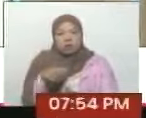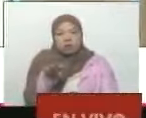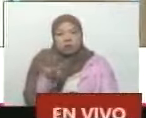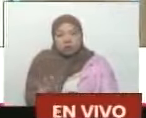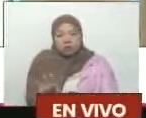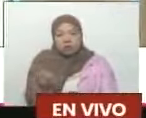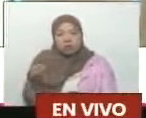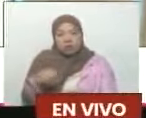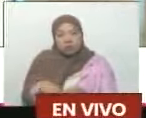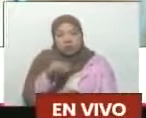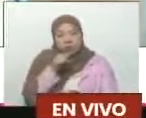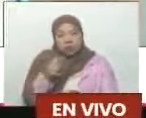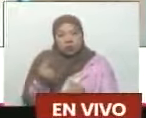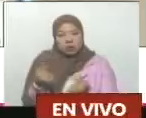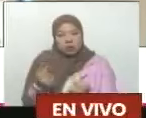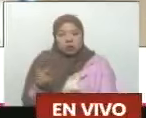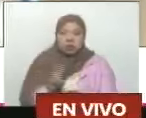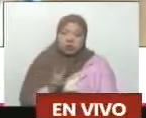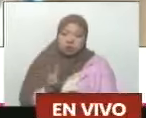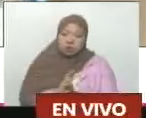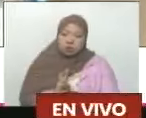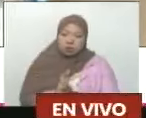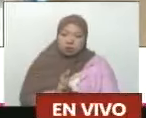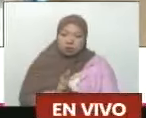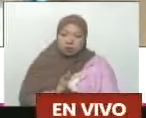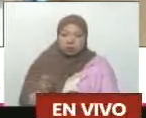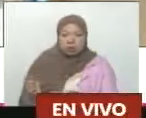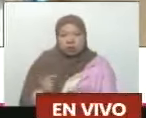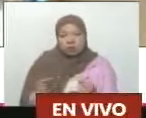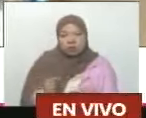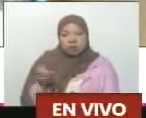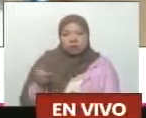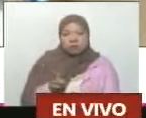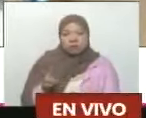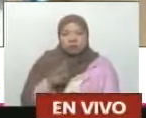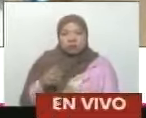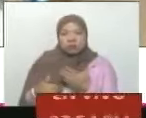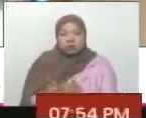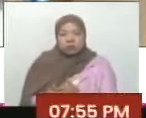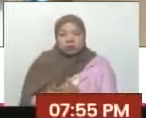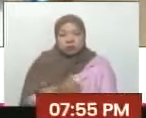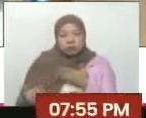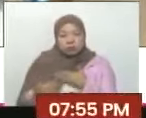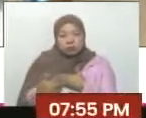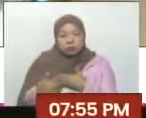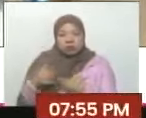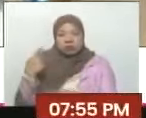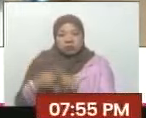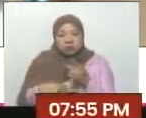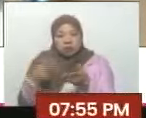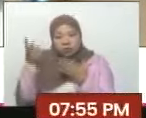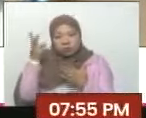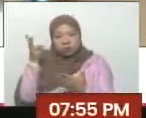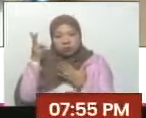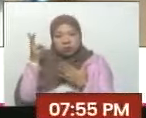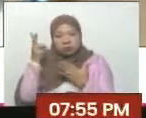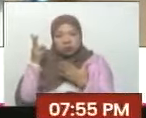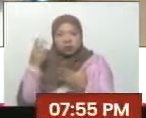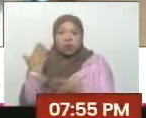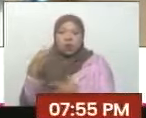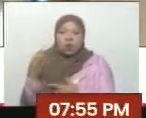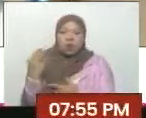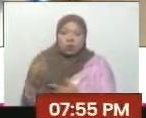registrará el mayor crecimiento económico de la región y hablaba de Venezuela delante de Paraguay, Uruguay, Perú, México, Brasil, Chile, Bolivia, Colombia,